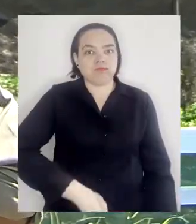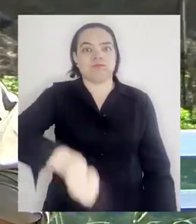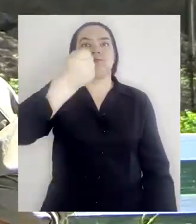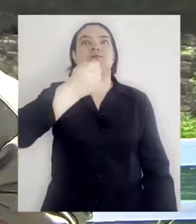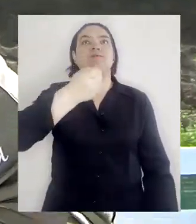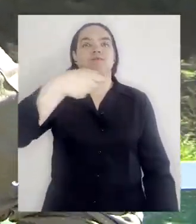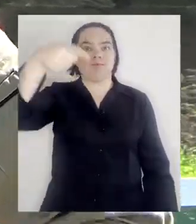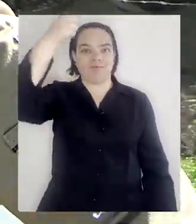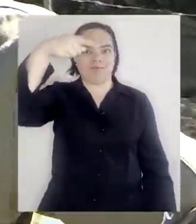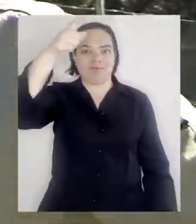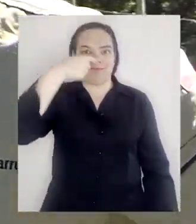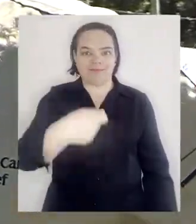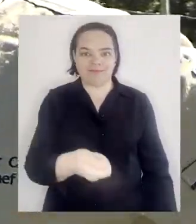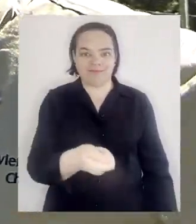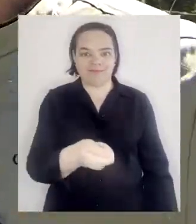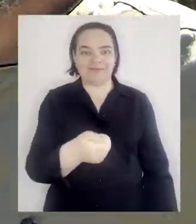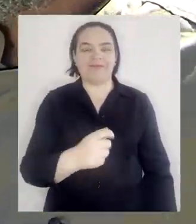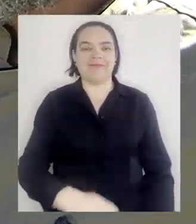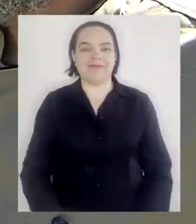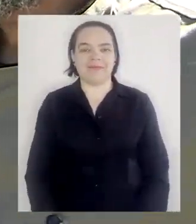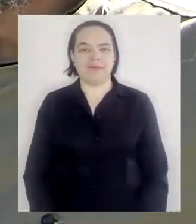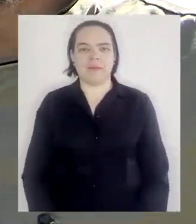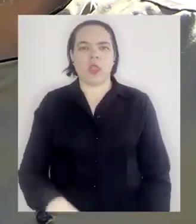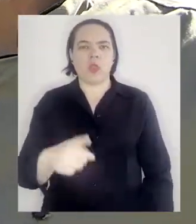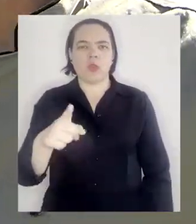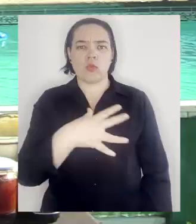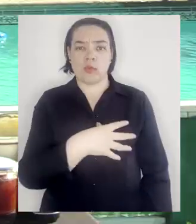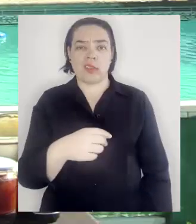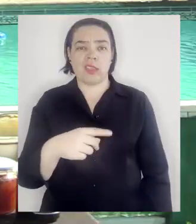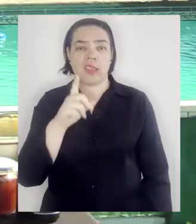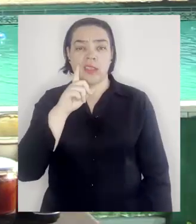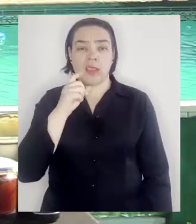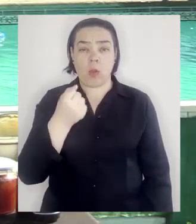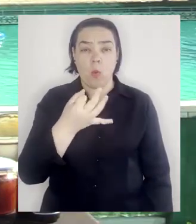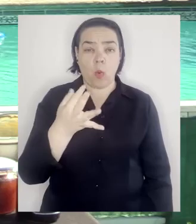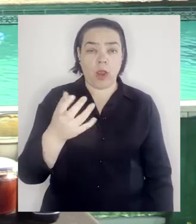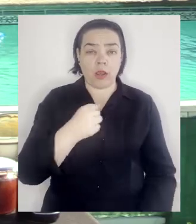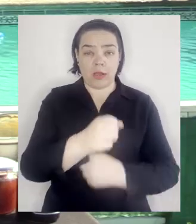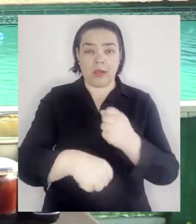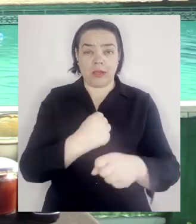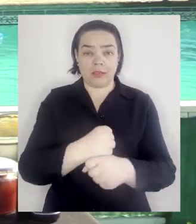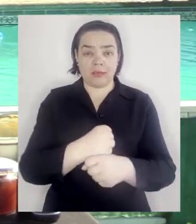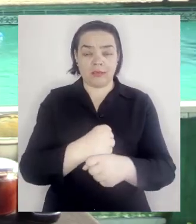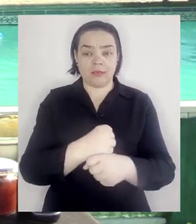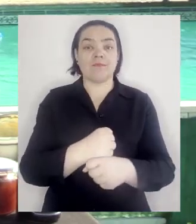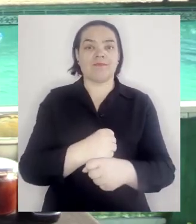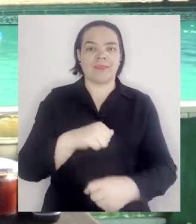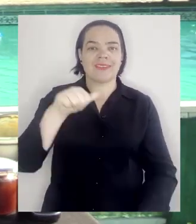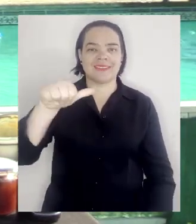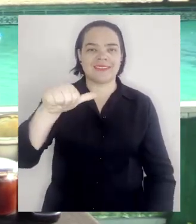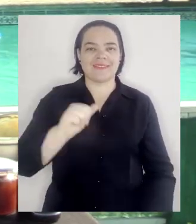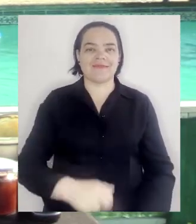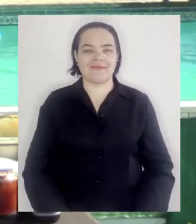panqueca. Ah, ya, lo que voy a hacer la yo. Crepa. ¿Y qué edad tiene tu hija? ¿5 años? 6. 6. Ya.